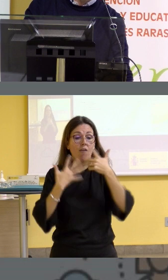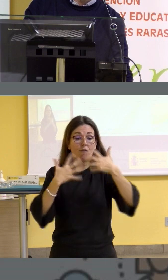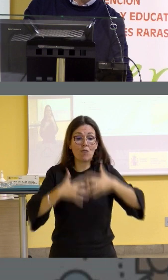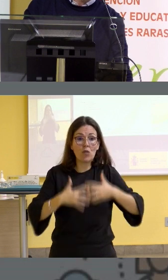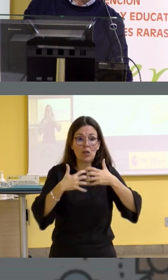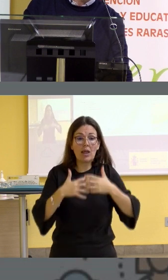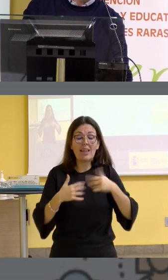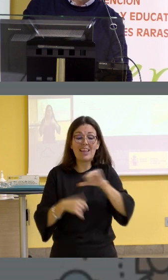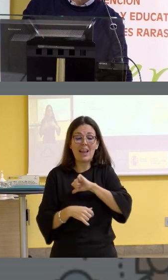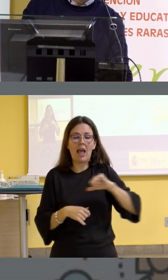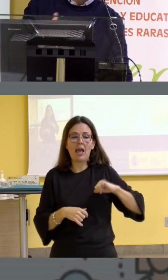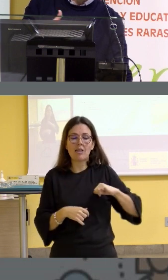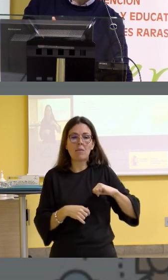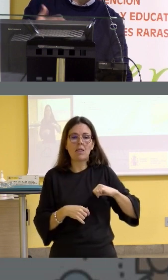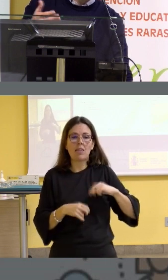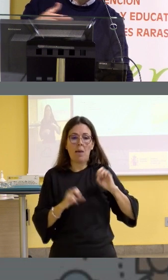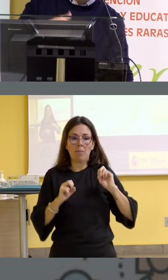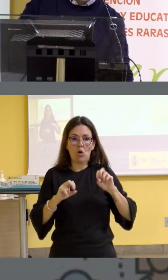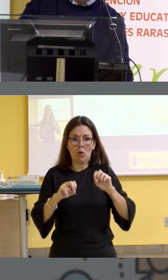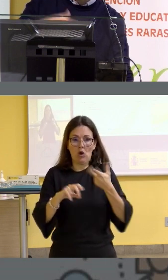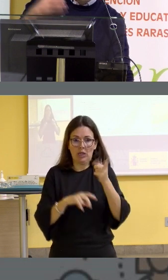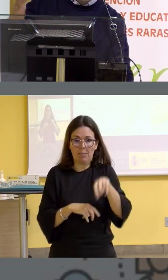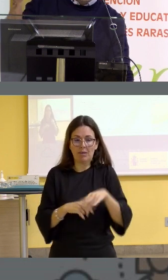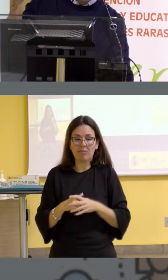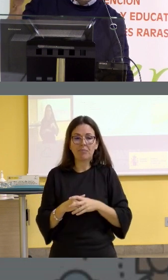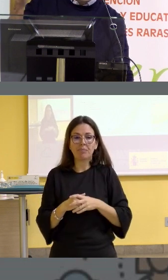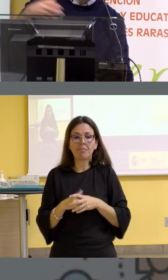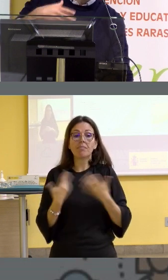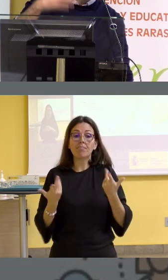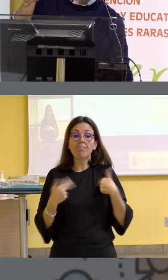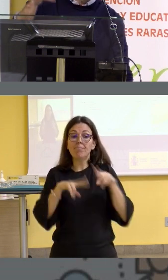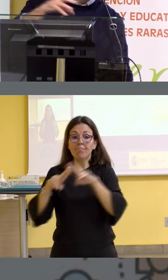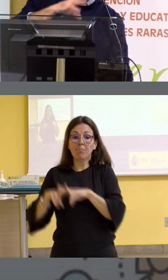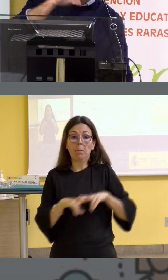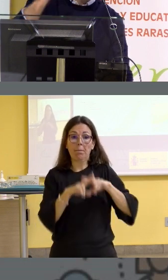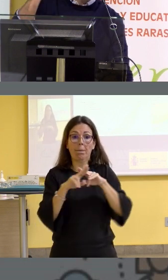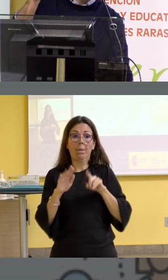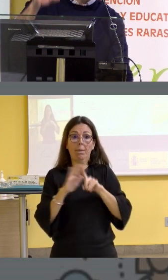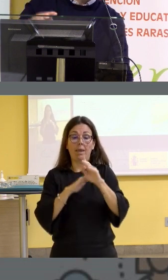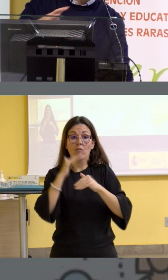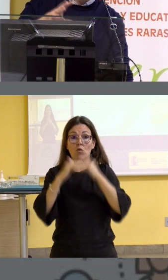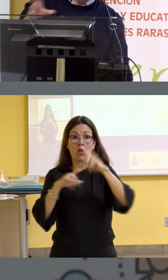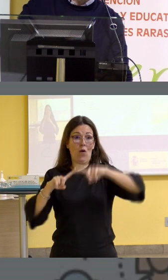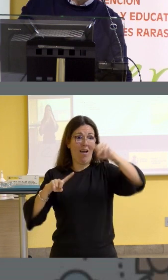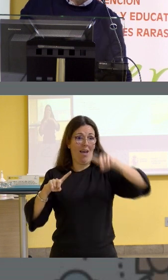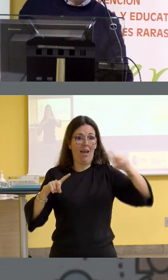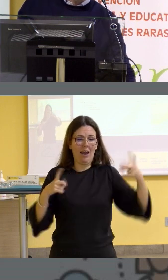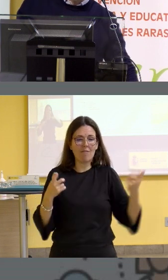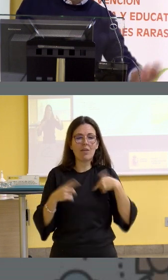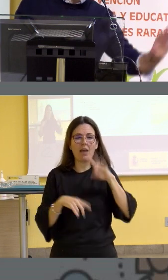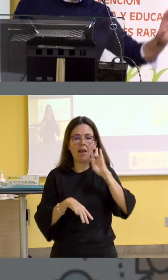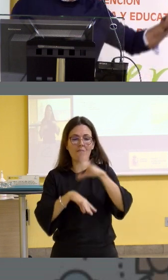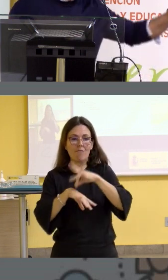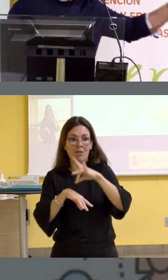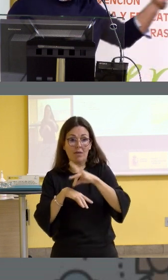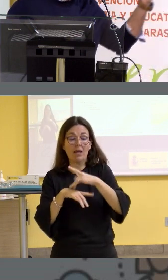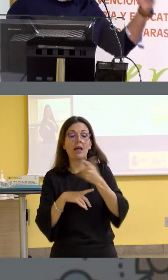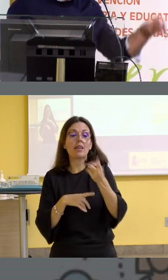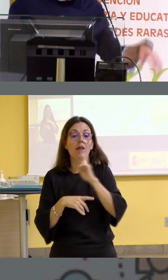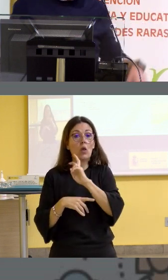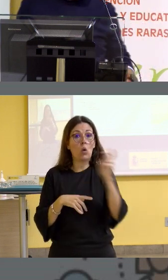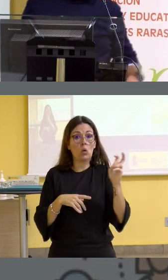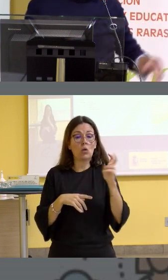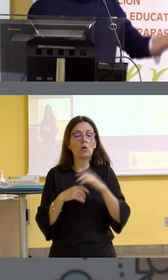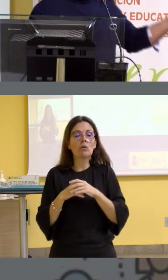del nivel de independencia. Cuando observamos la típica evolución gráfica típica de la evolución de la enfermedad de Alzheimer, en el